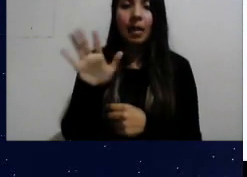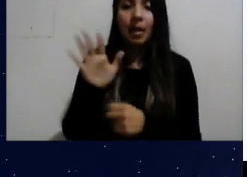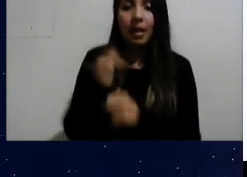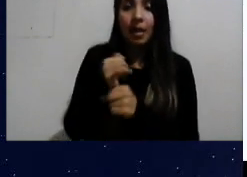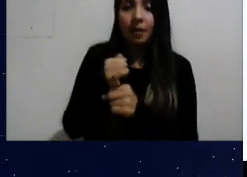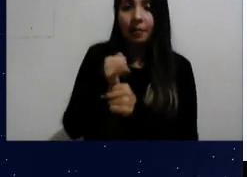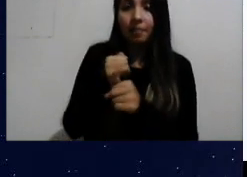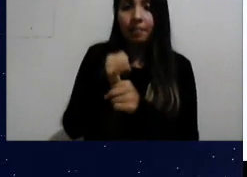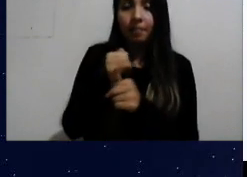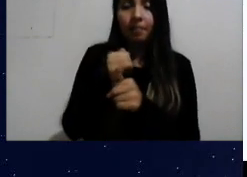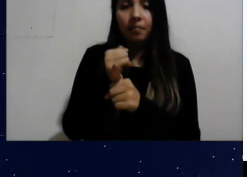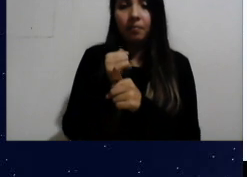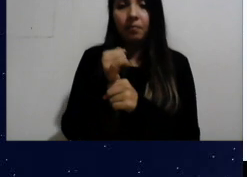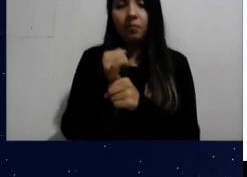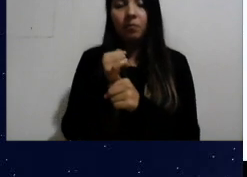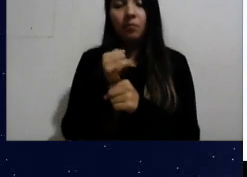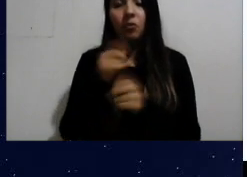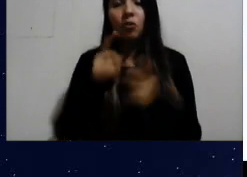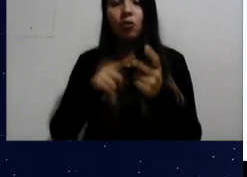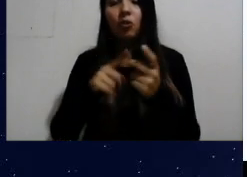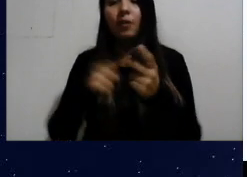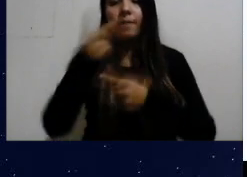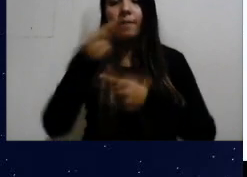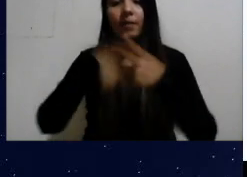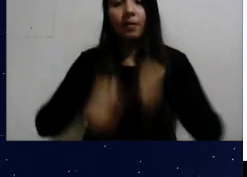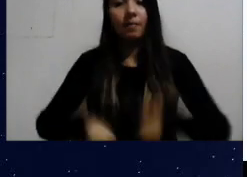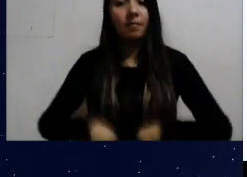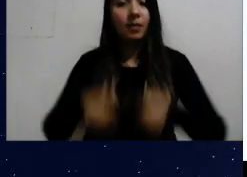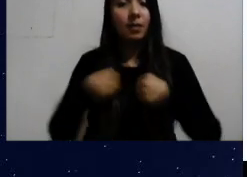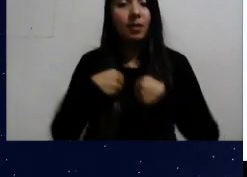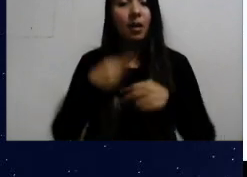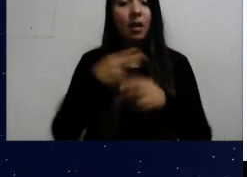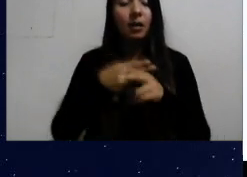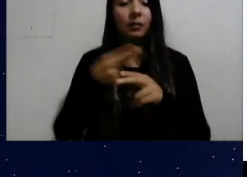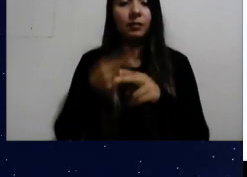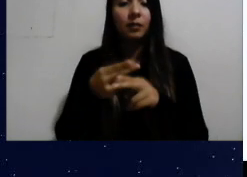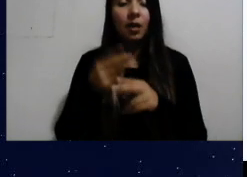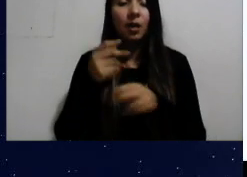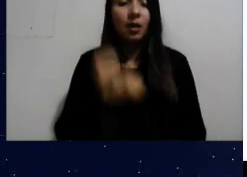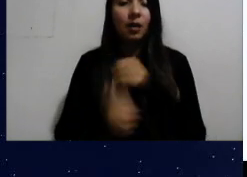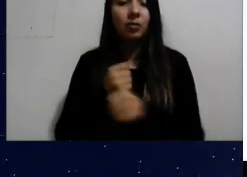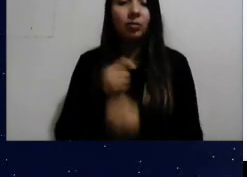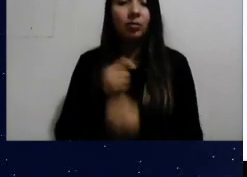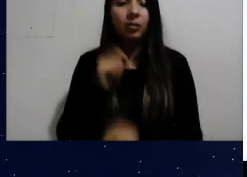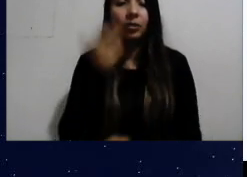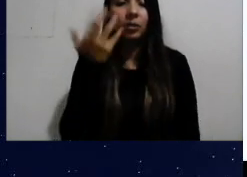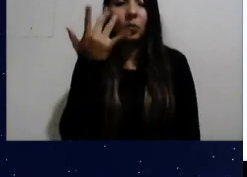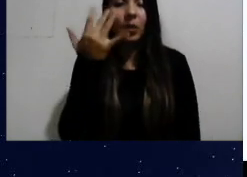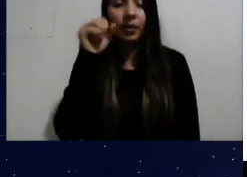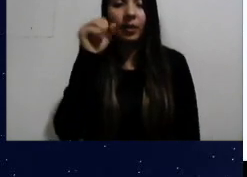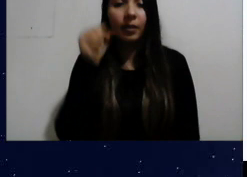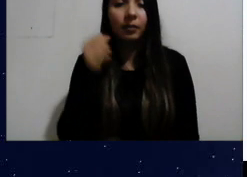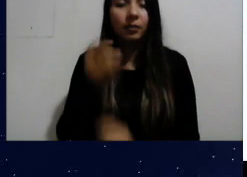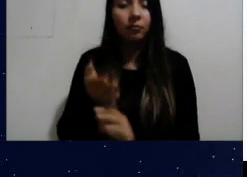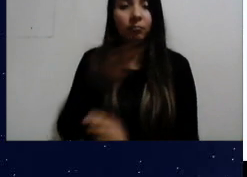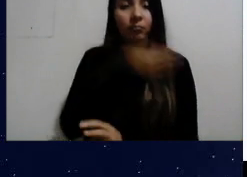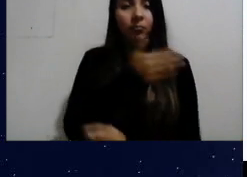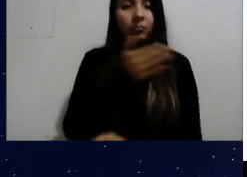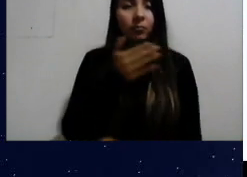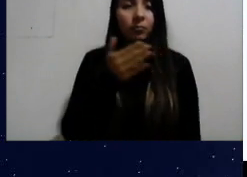la investigación del origen de la vida hasta los años 50 del siglo